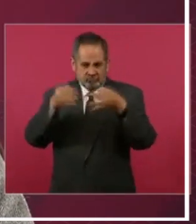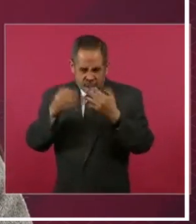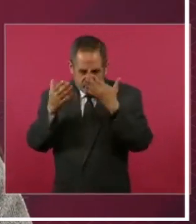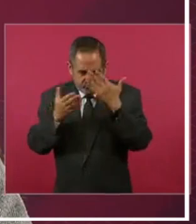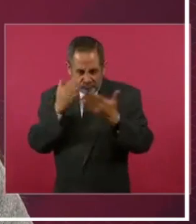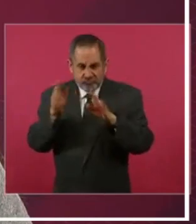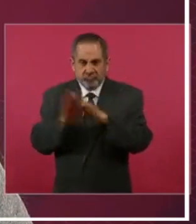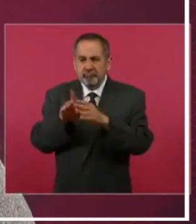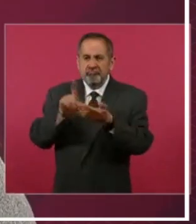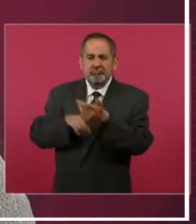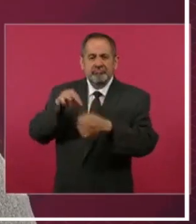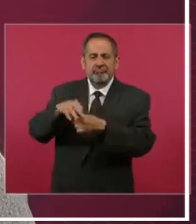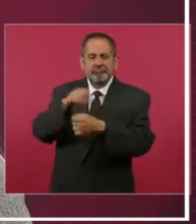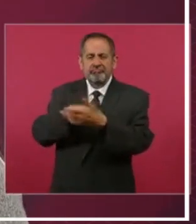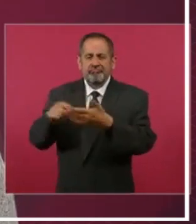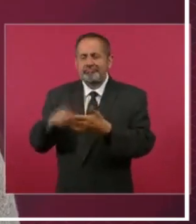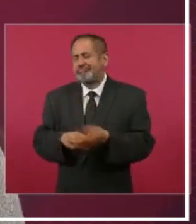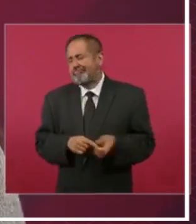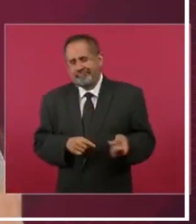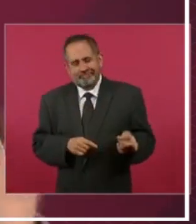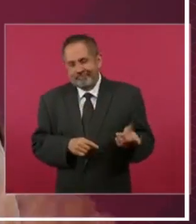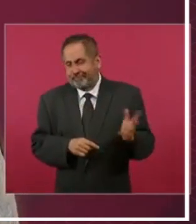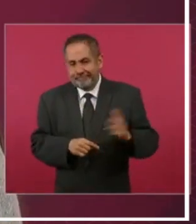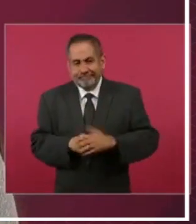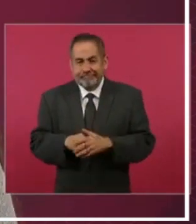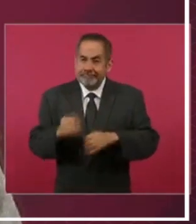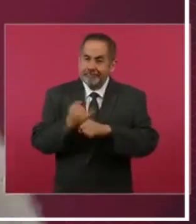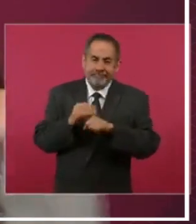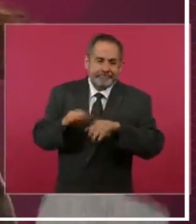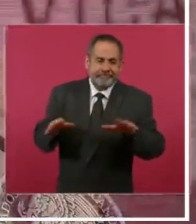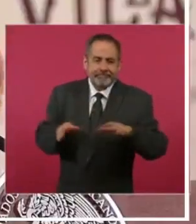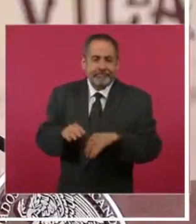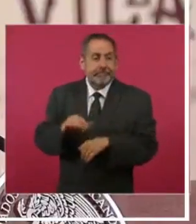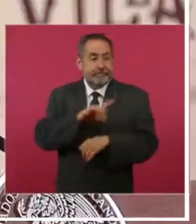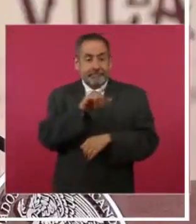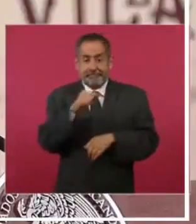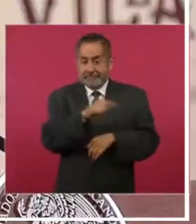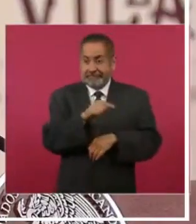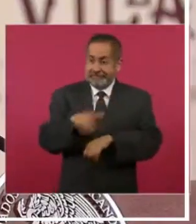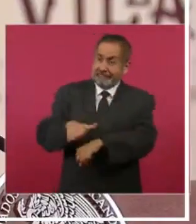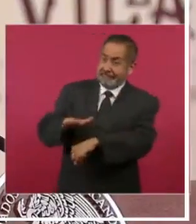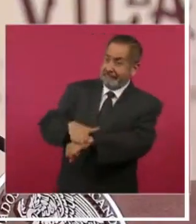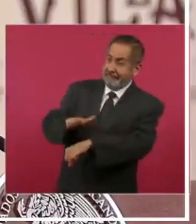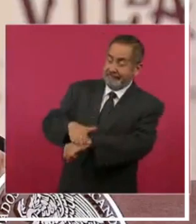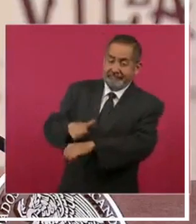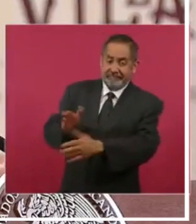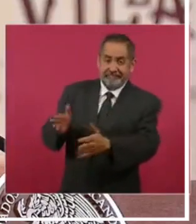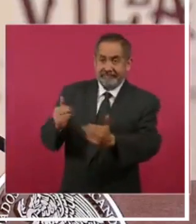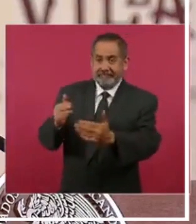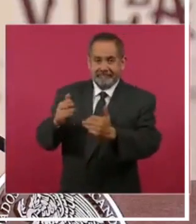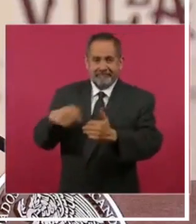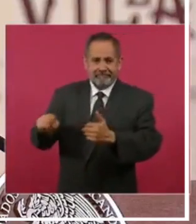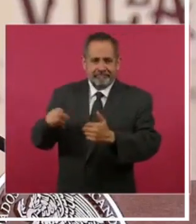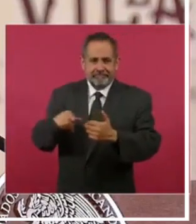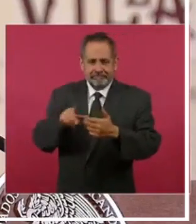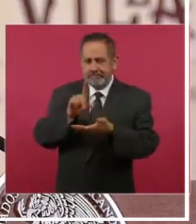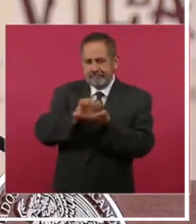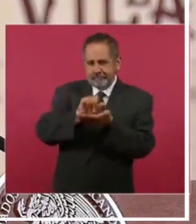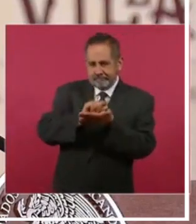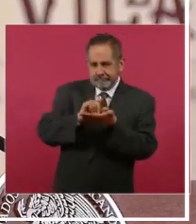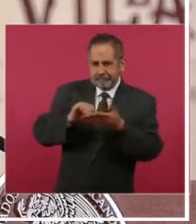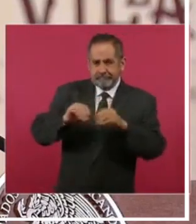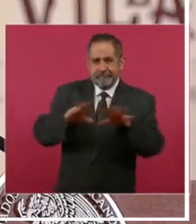cómo vamos en la elección. Y luego hace una invitación a todos los que están leyendo su tuit,